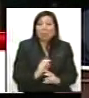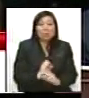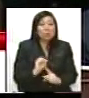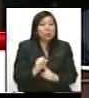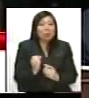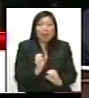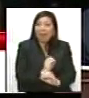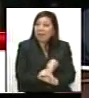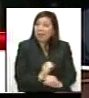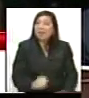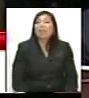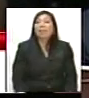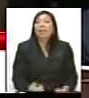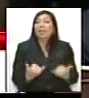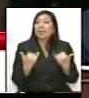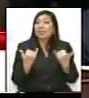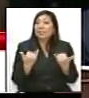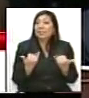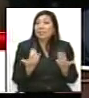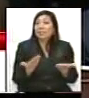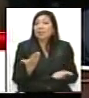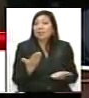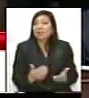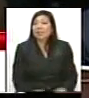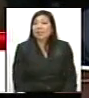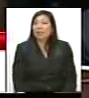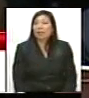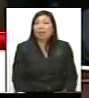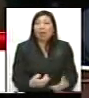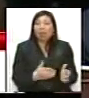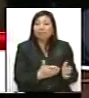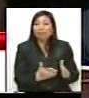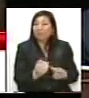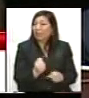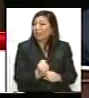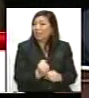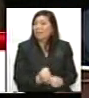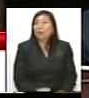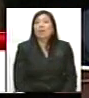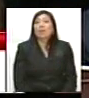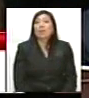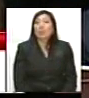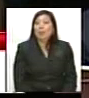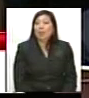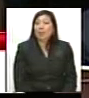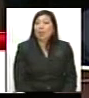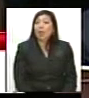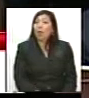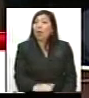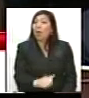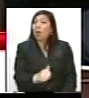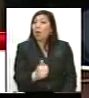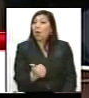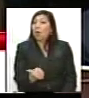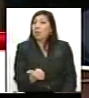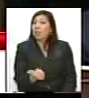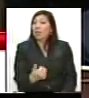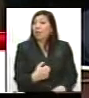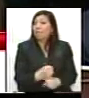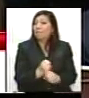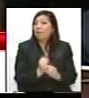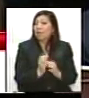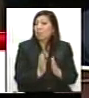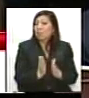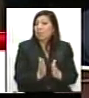sociales este es muy típico de la informalidad laboral otra fórmula